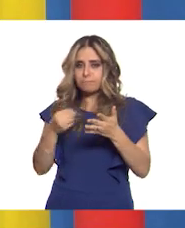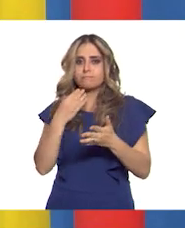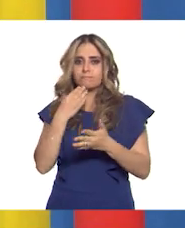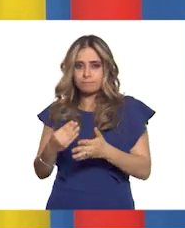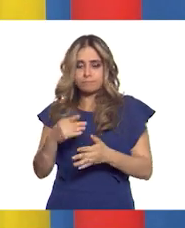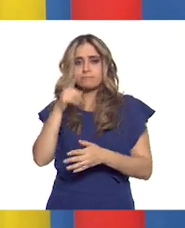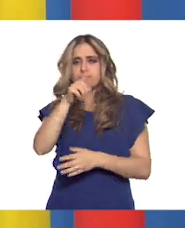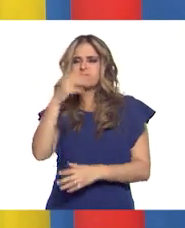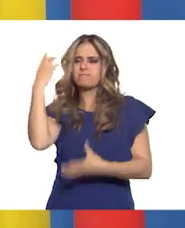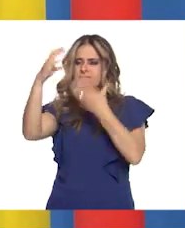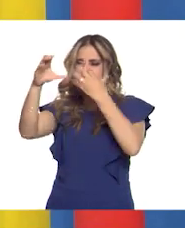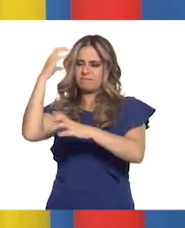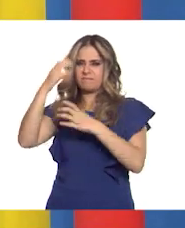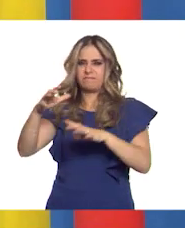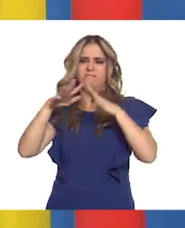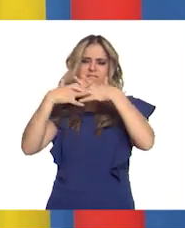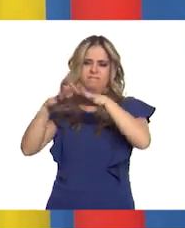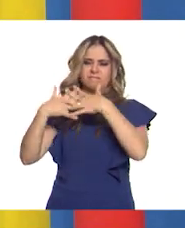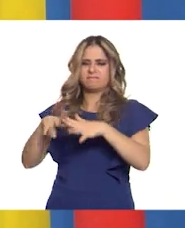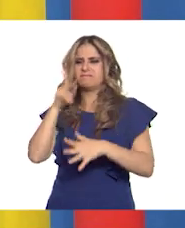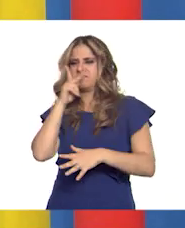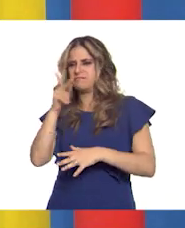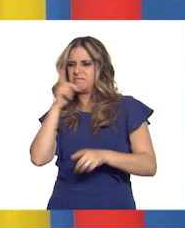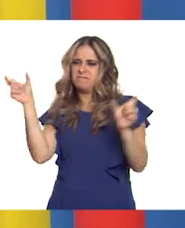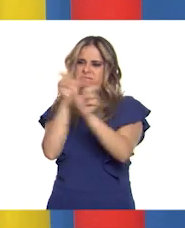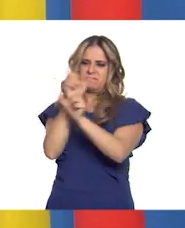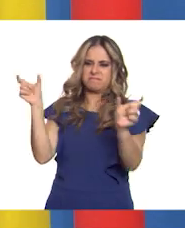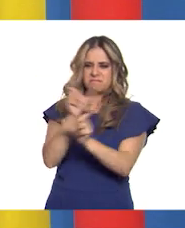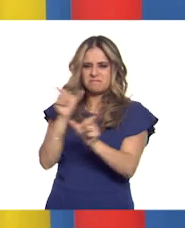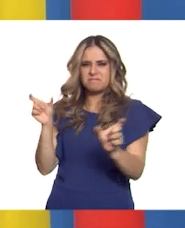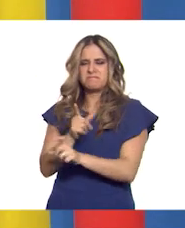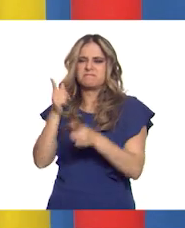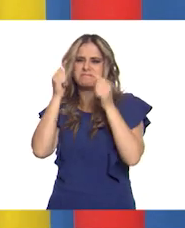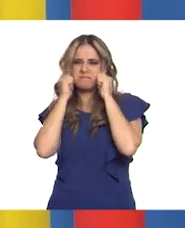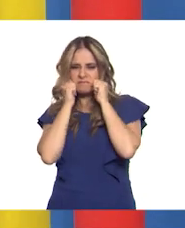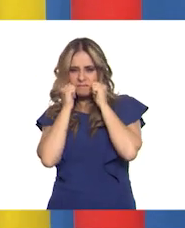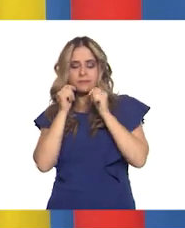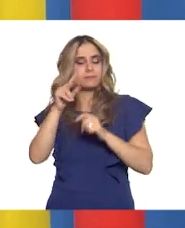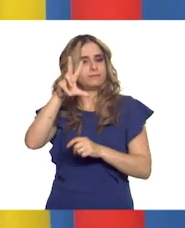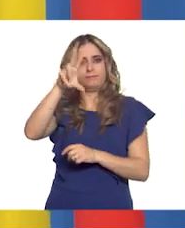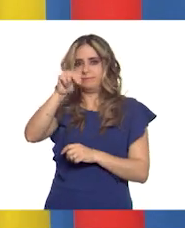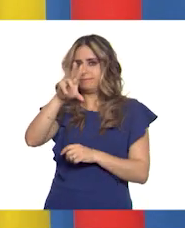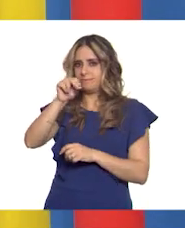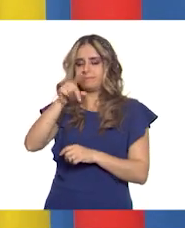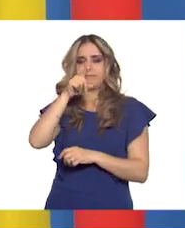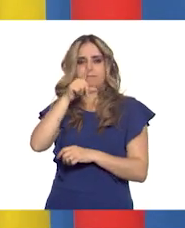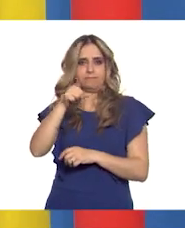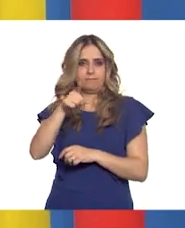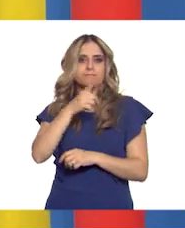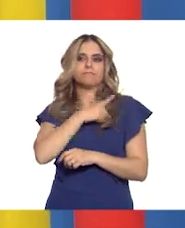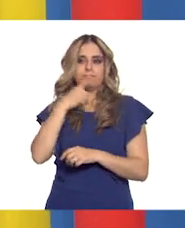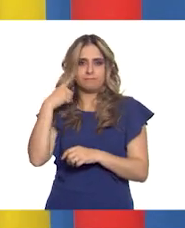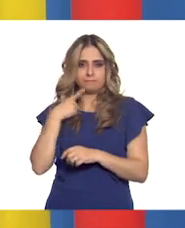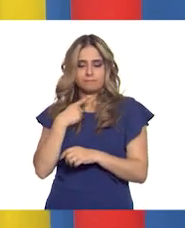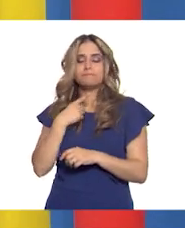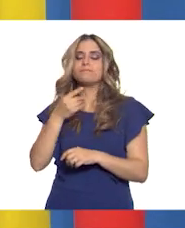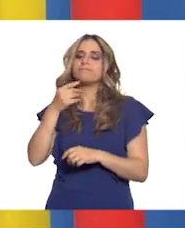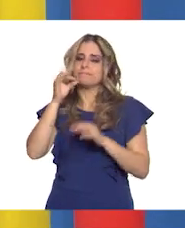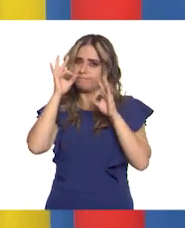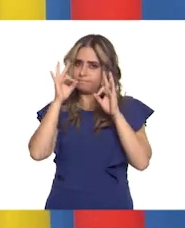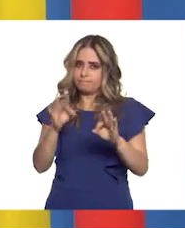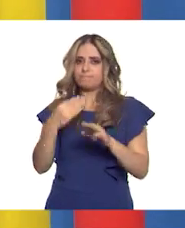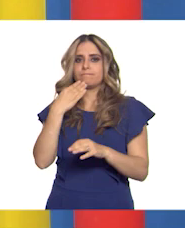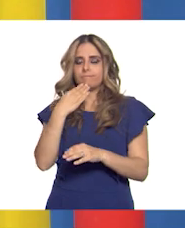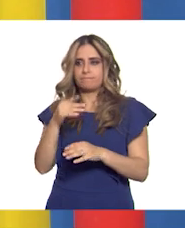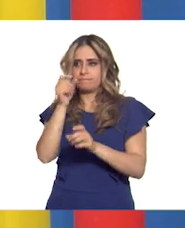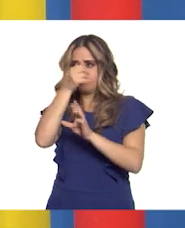sean redes sociales, es un espacio en el que ustedes pueden escribir mal a propósito. Como chiste, está gracioso, pero